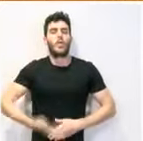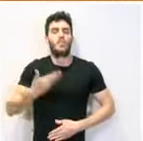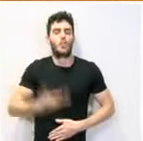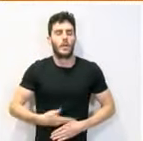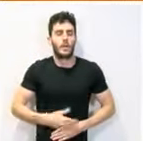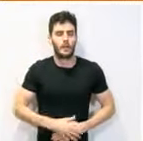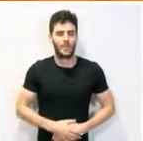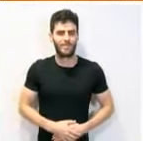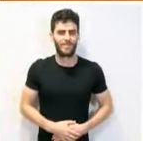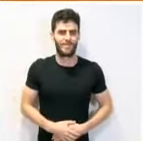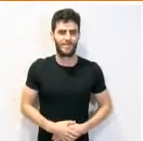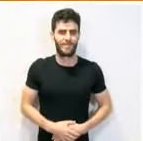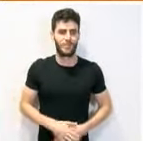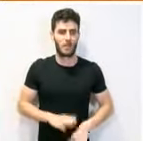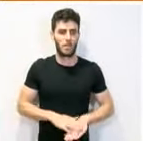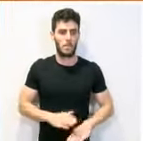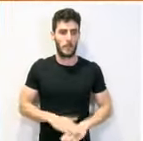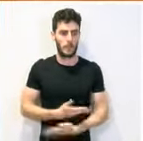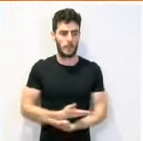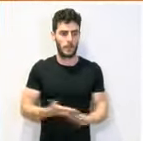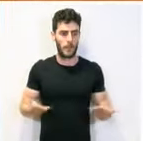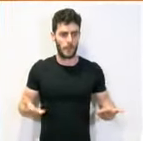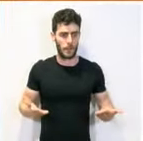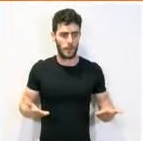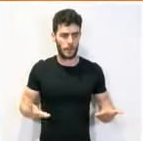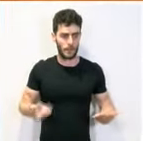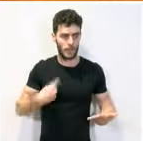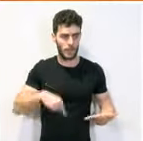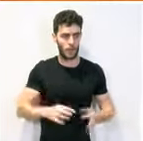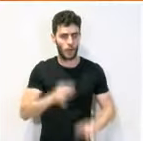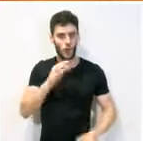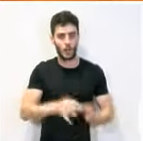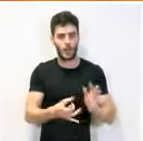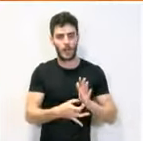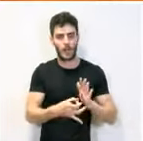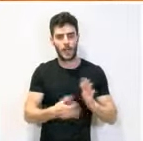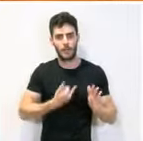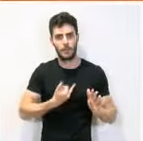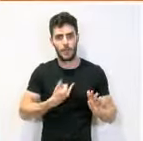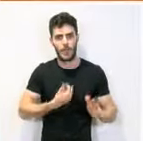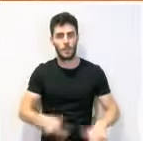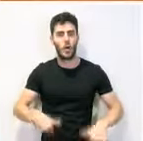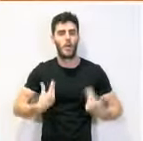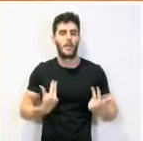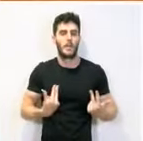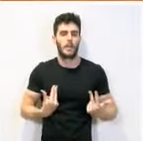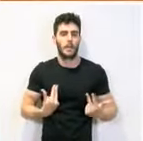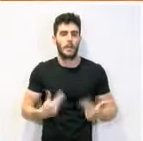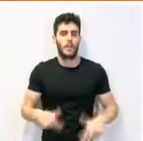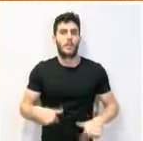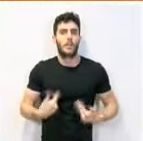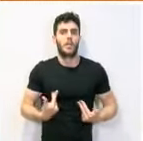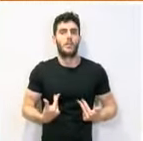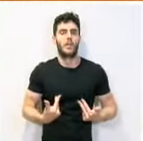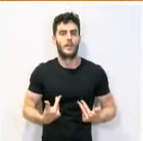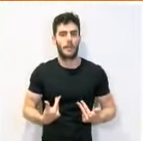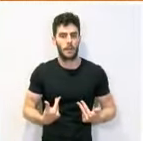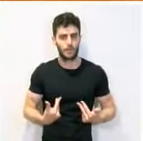importantísimo para garantizar que tenemos una uva de calidad que nos permite... que nos sigue permitiendo